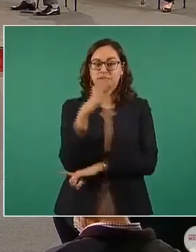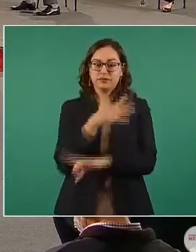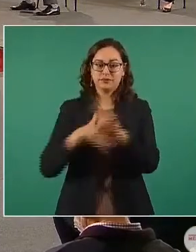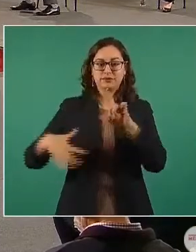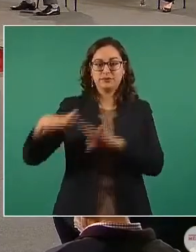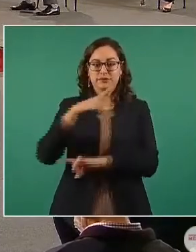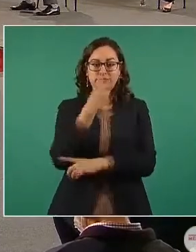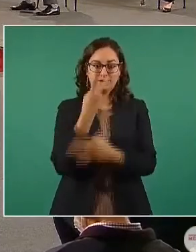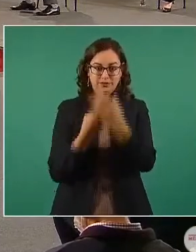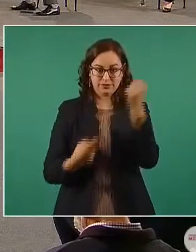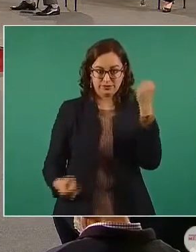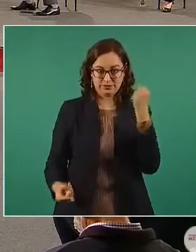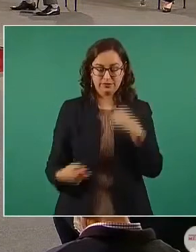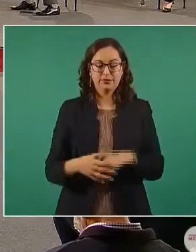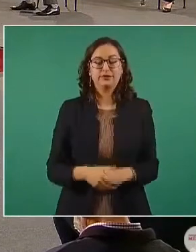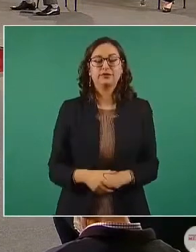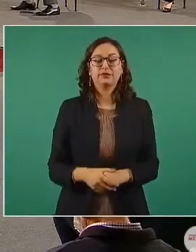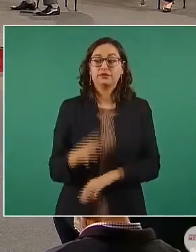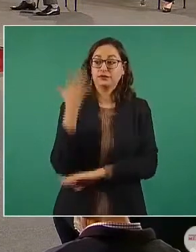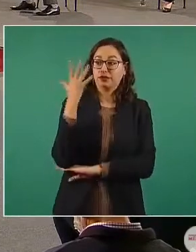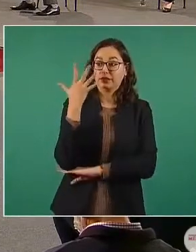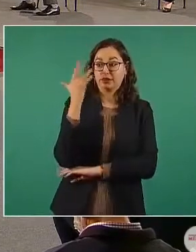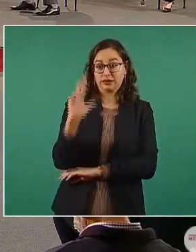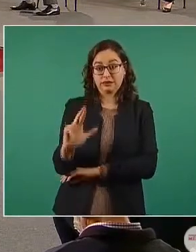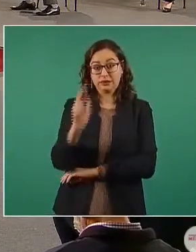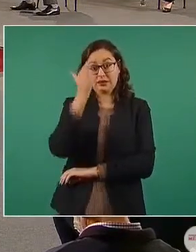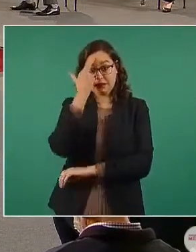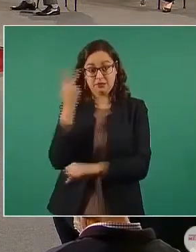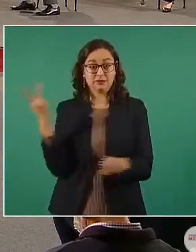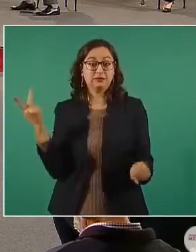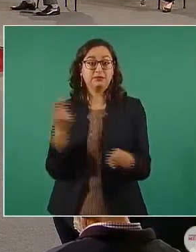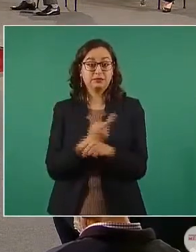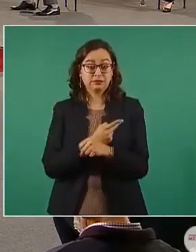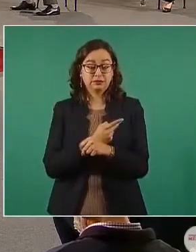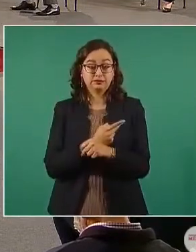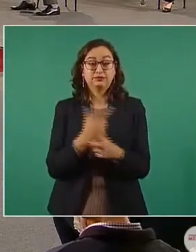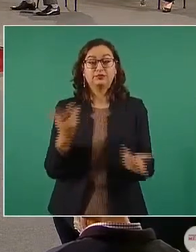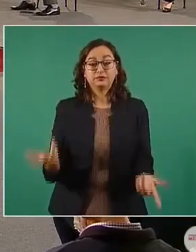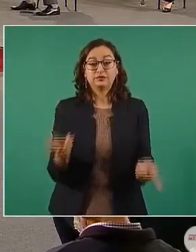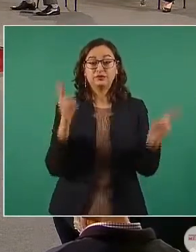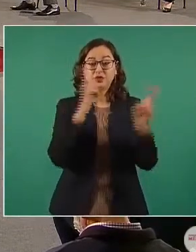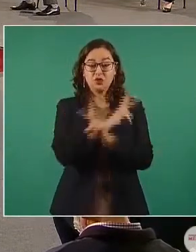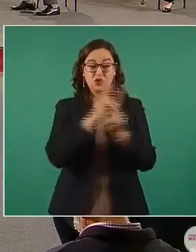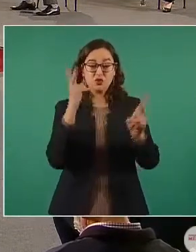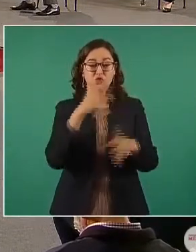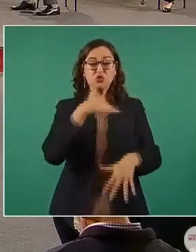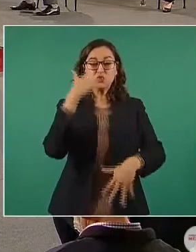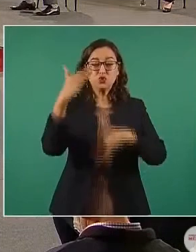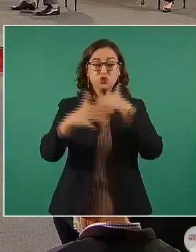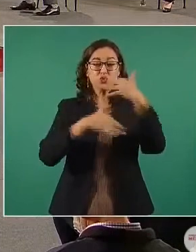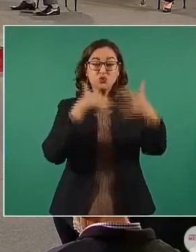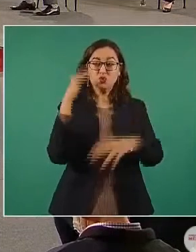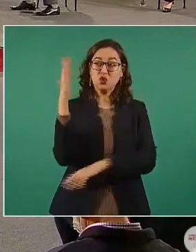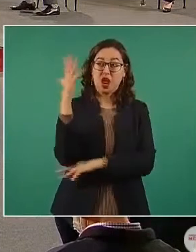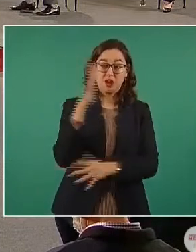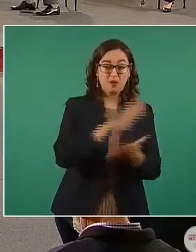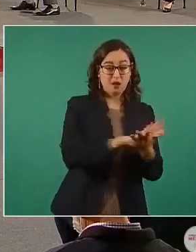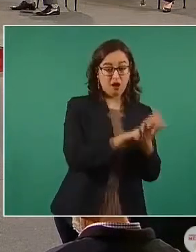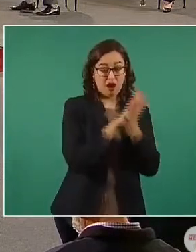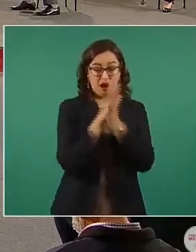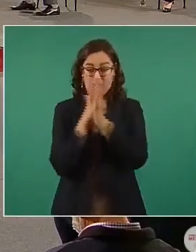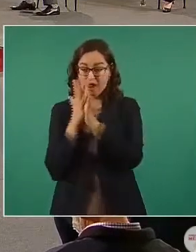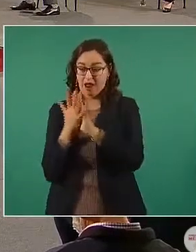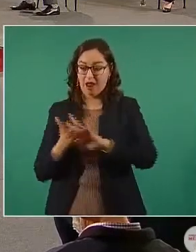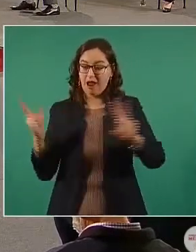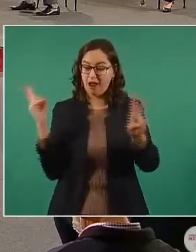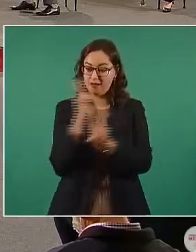planteamos que un árbol, recordar que lo que hace es la captura del dióxido o dióxido de carbono, y un árbol nos da oxígeno. En